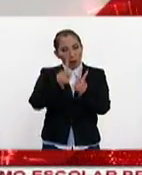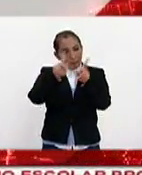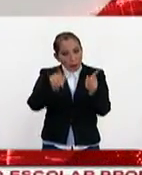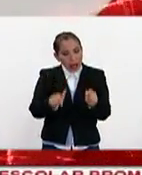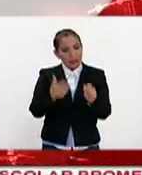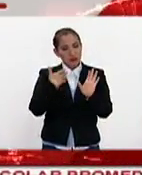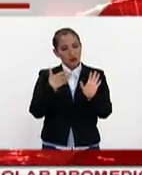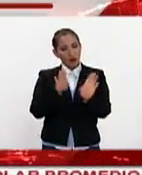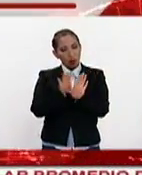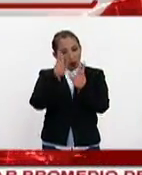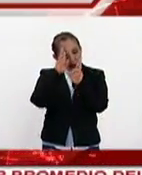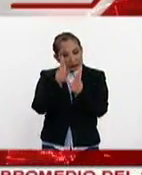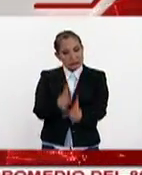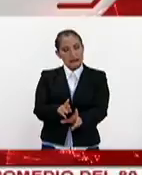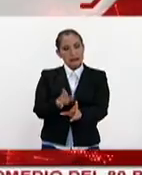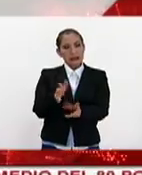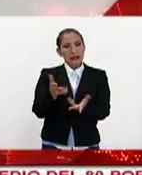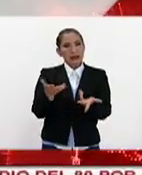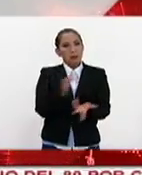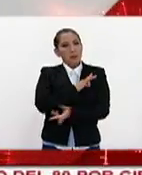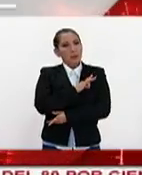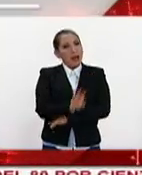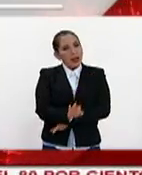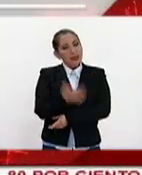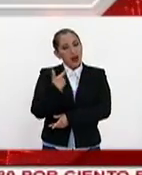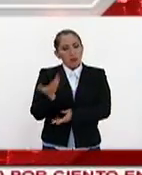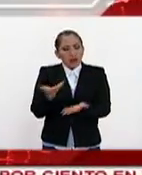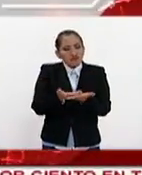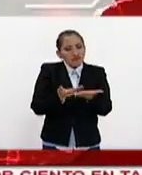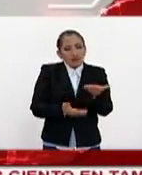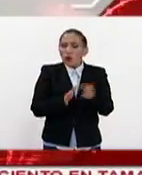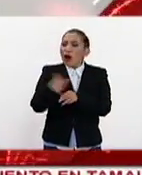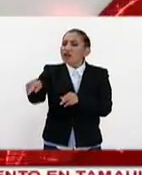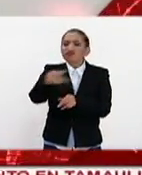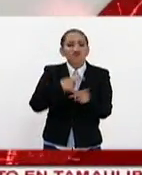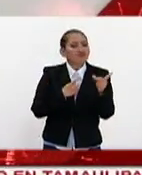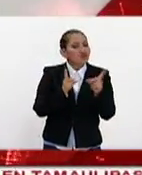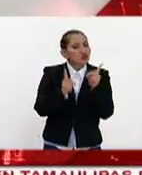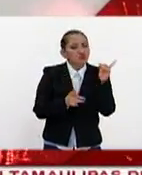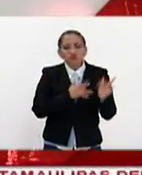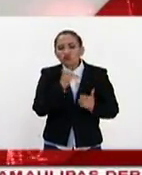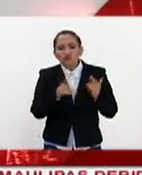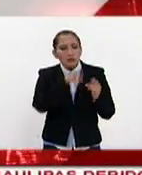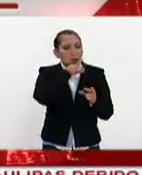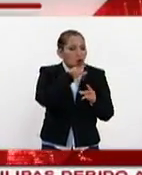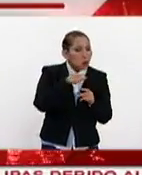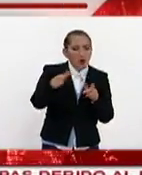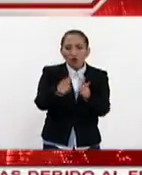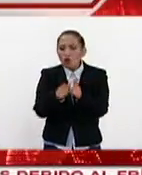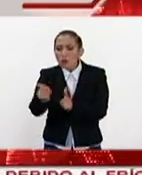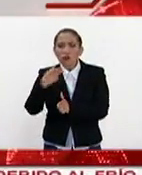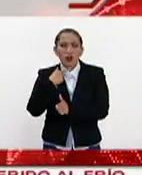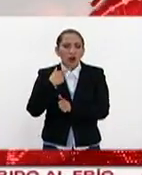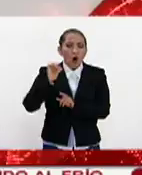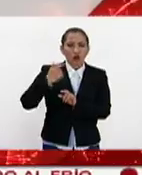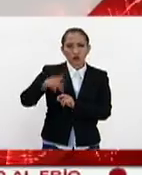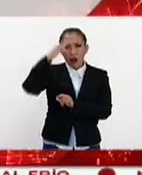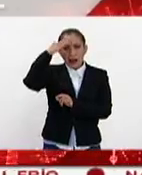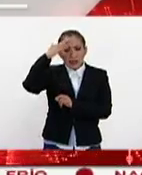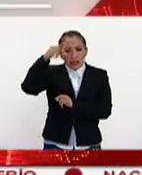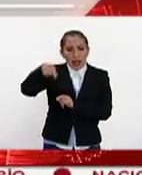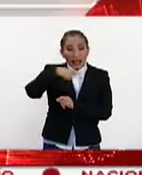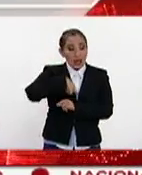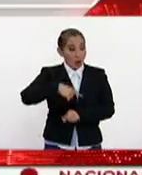paz, de civilidad, poder poner sobre la mesa las preocupaciones que tengan partidos políticos o sus dirigentes y